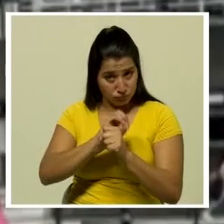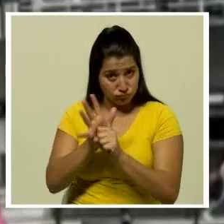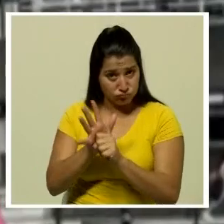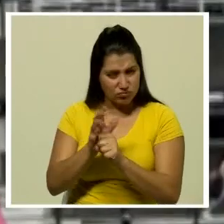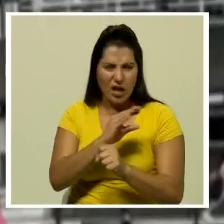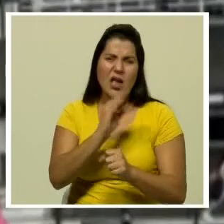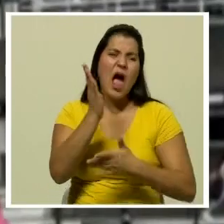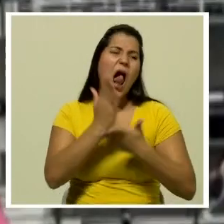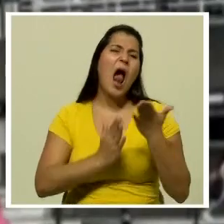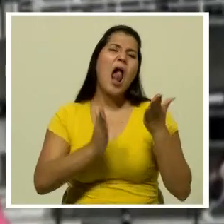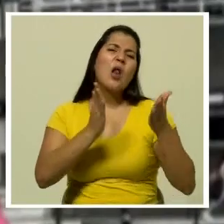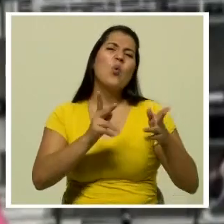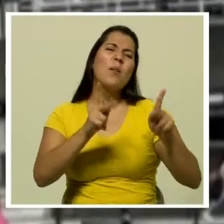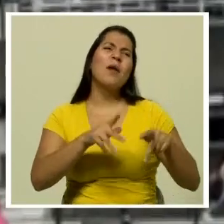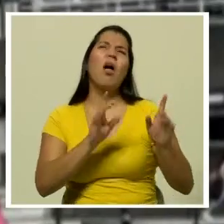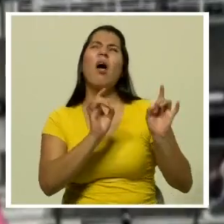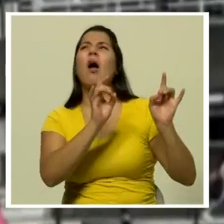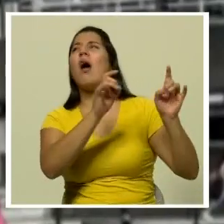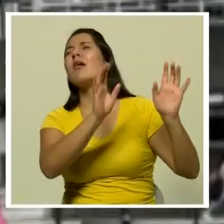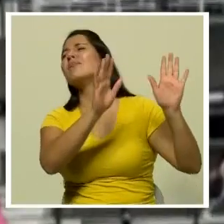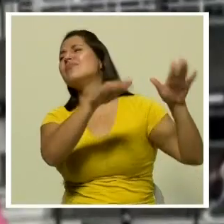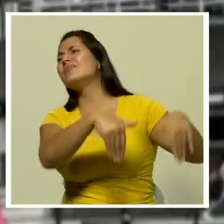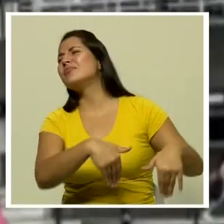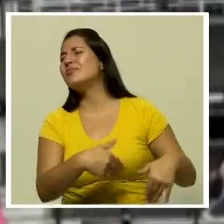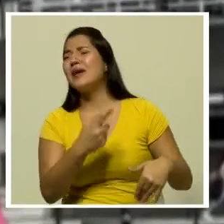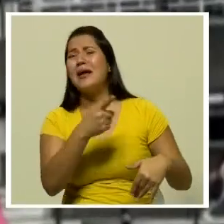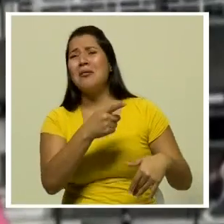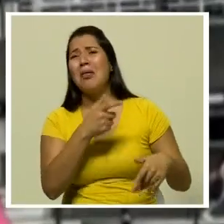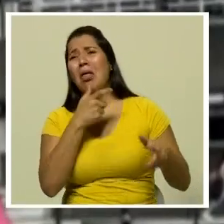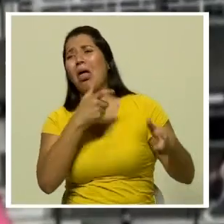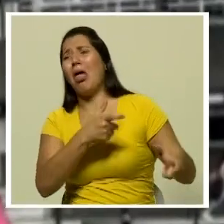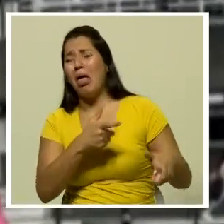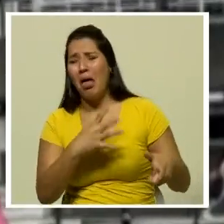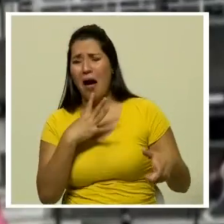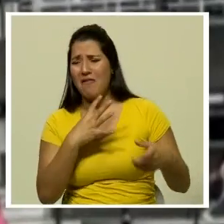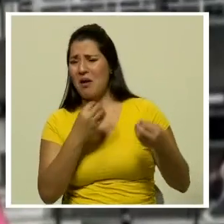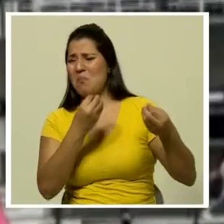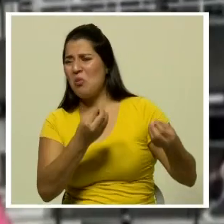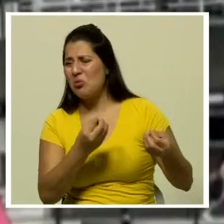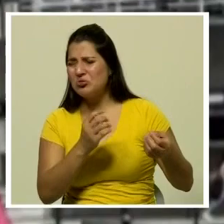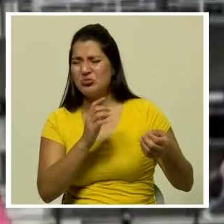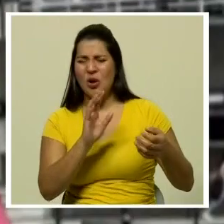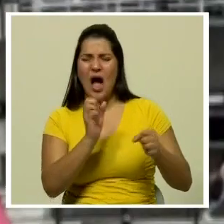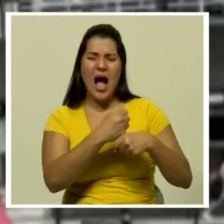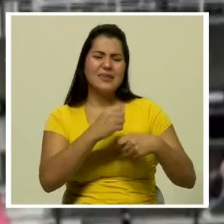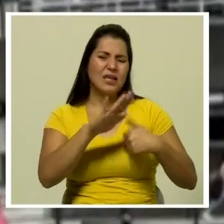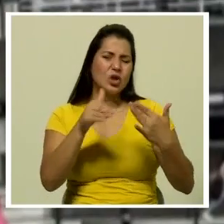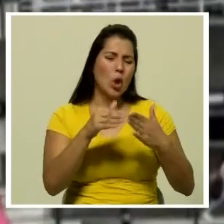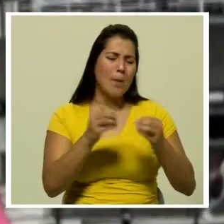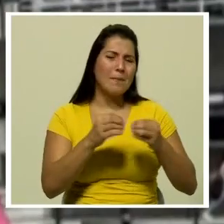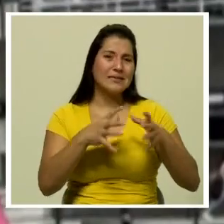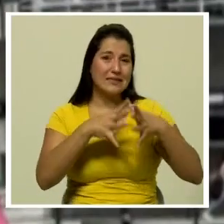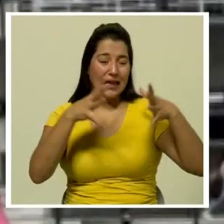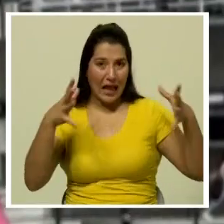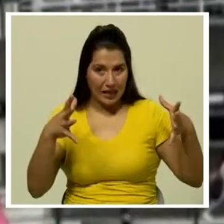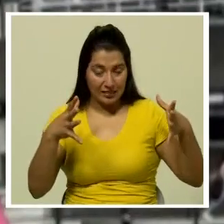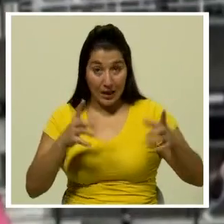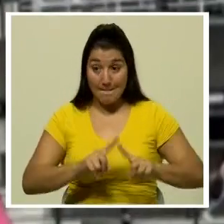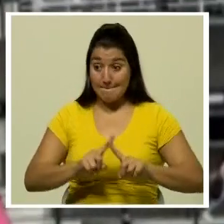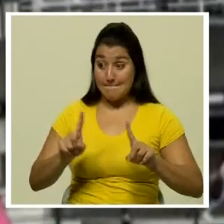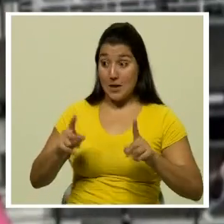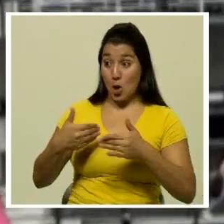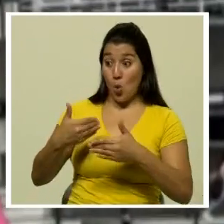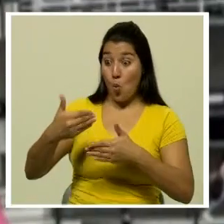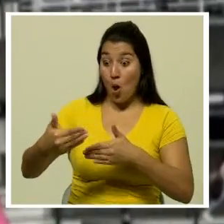que exagerados, esto es amarillismo, esto es sensacionalismo. Pero conforme empezaron a caer los casos, fundamentalmente